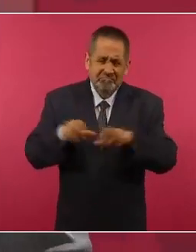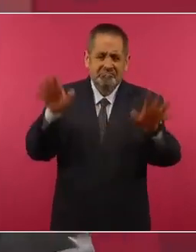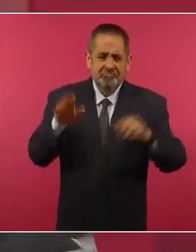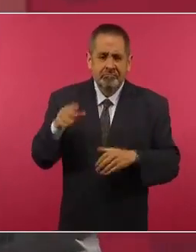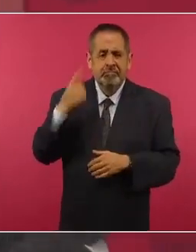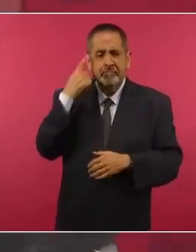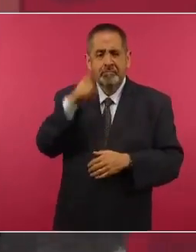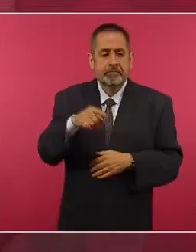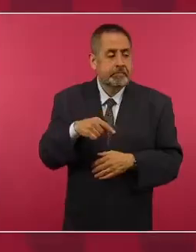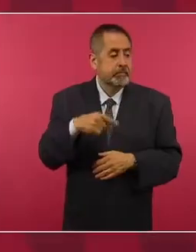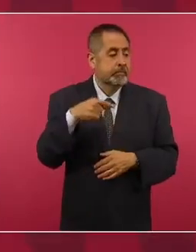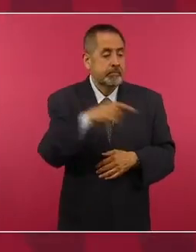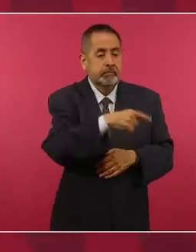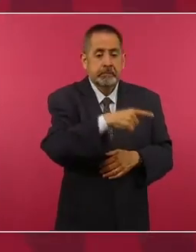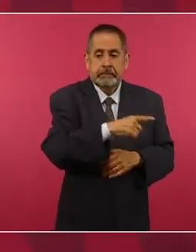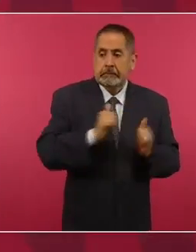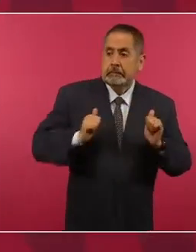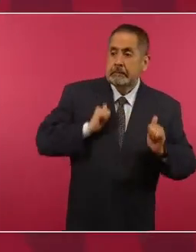para que no administren